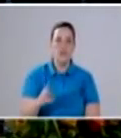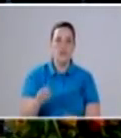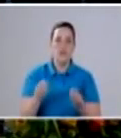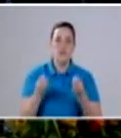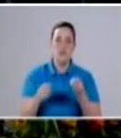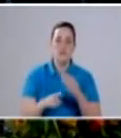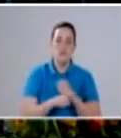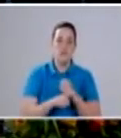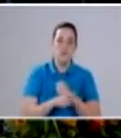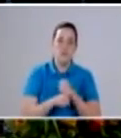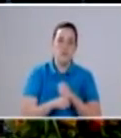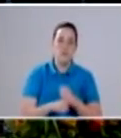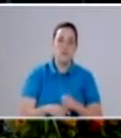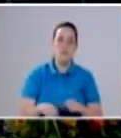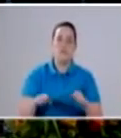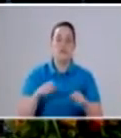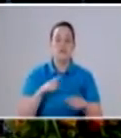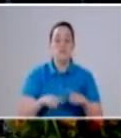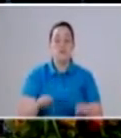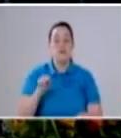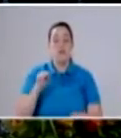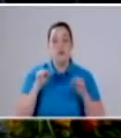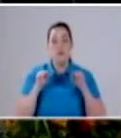me voy a meter en líos, porque